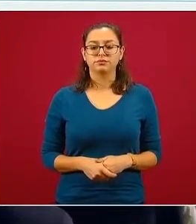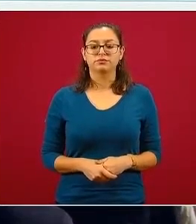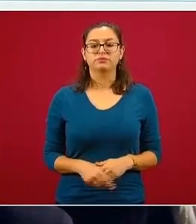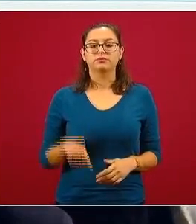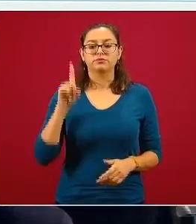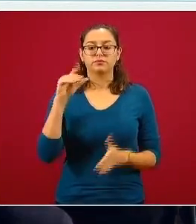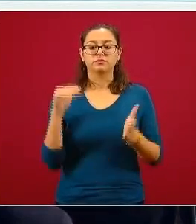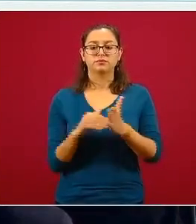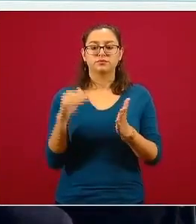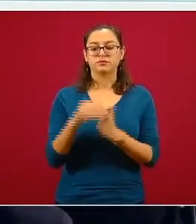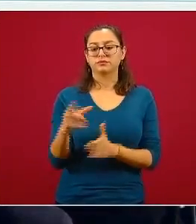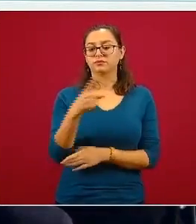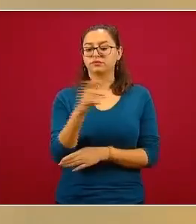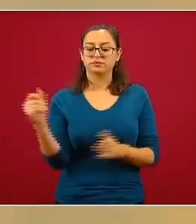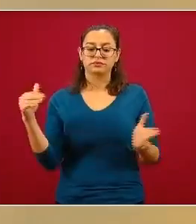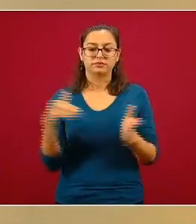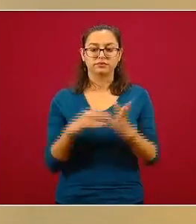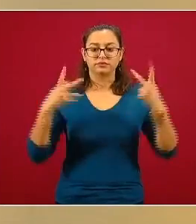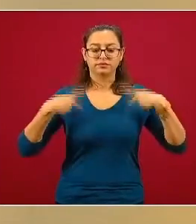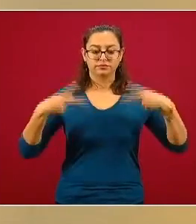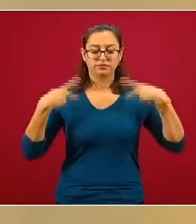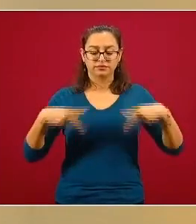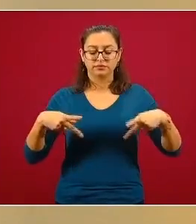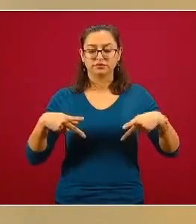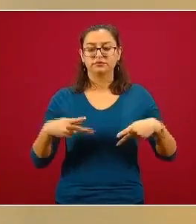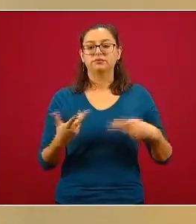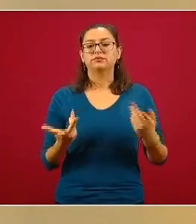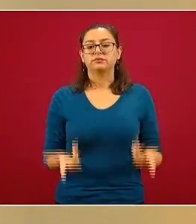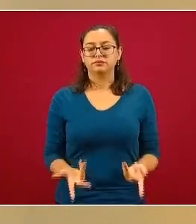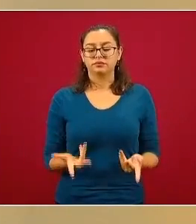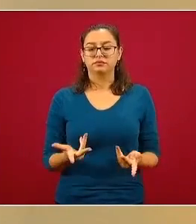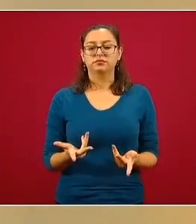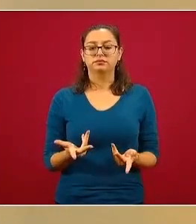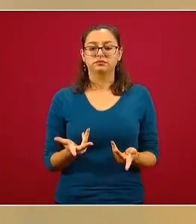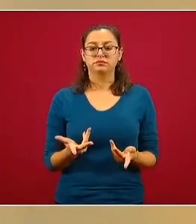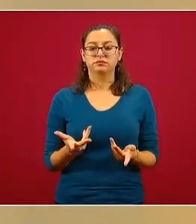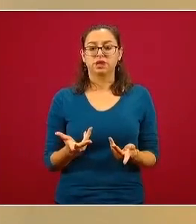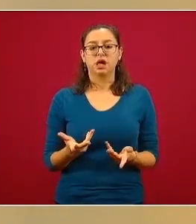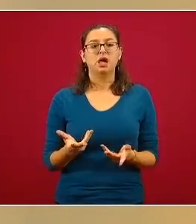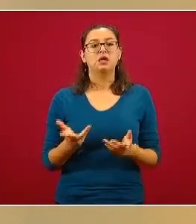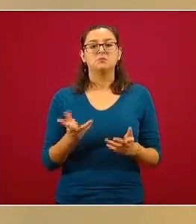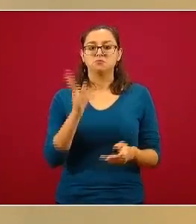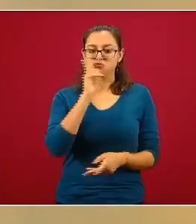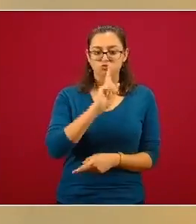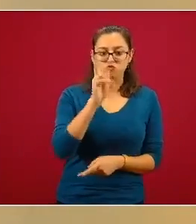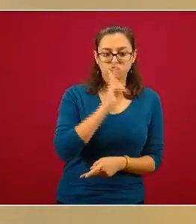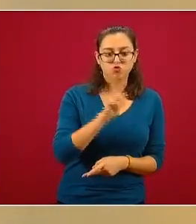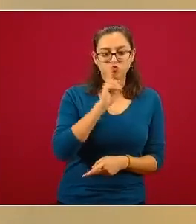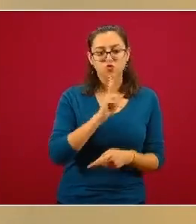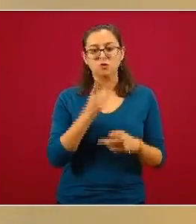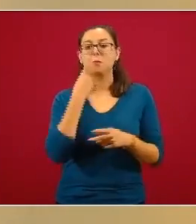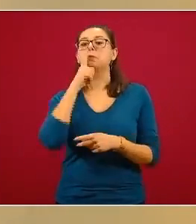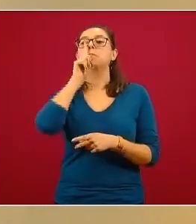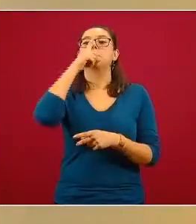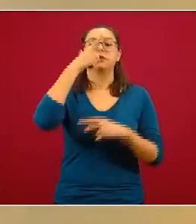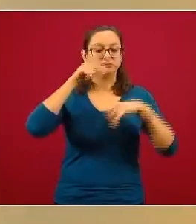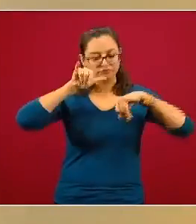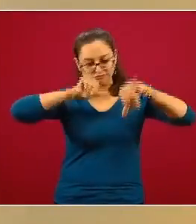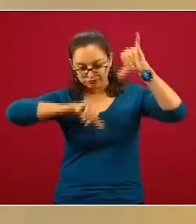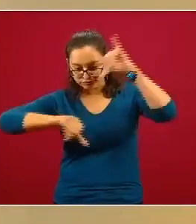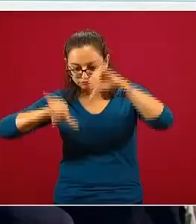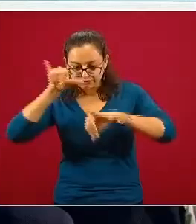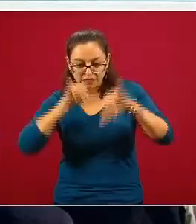Prácticamente 1.100.000 personas, poco menos de 1.100.000 personas, las que están o las que han sido ya estudiadas para efectos